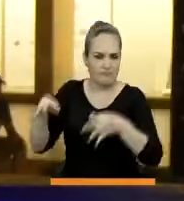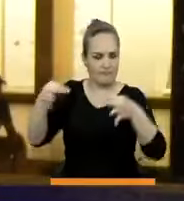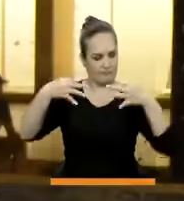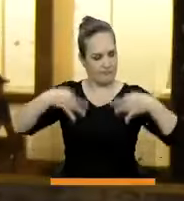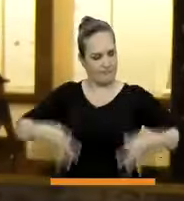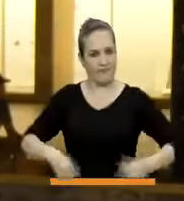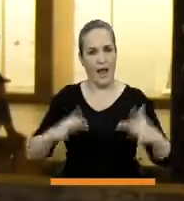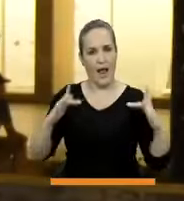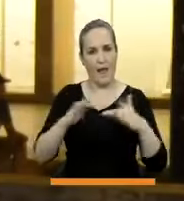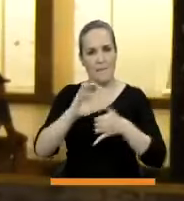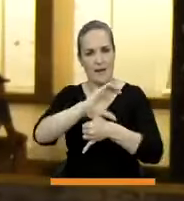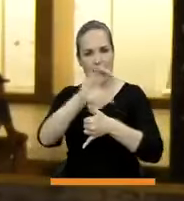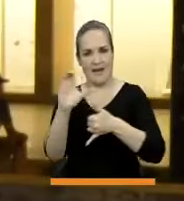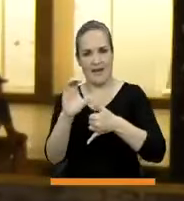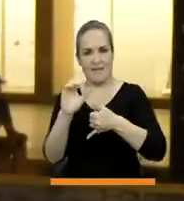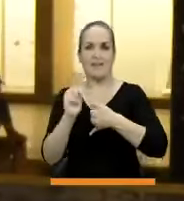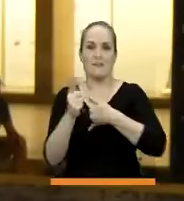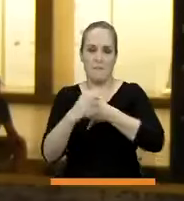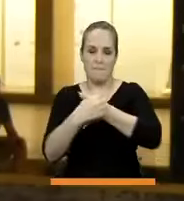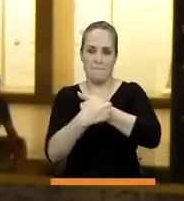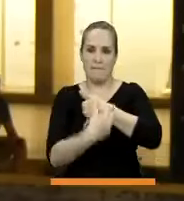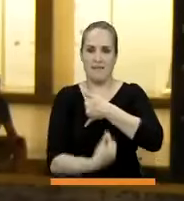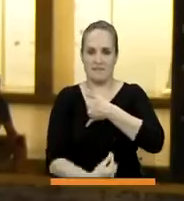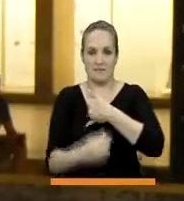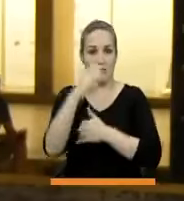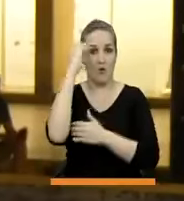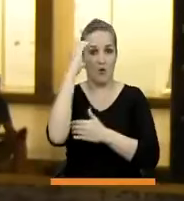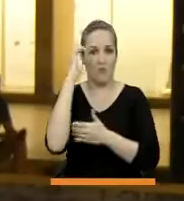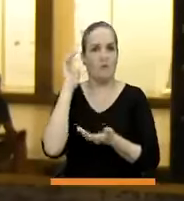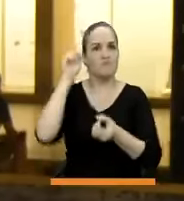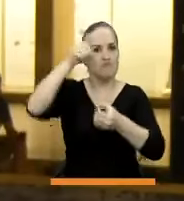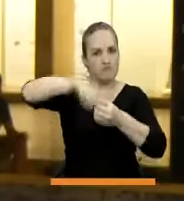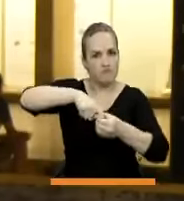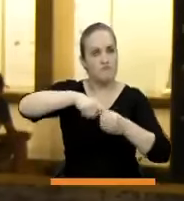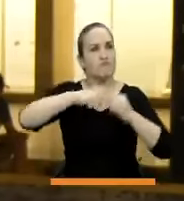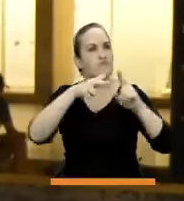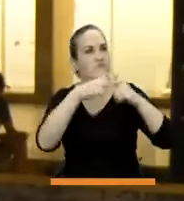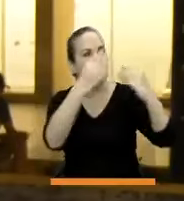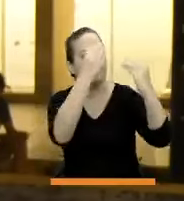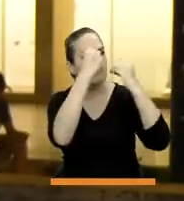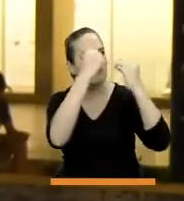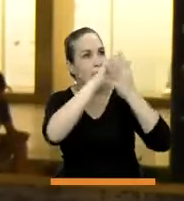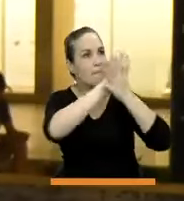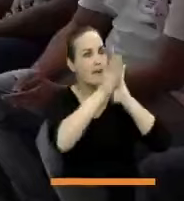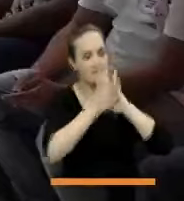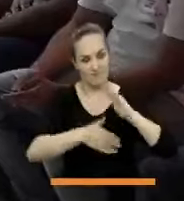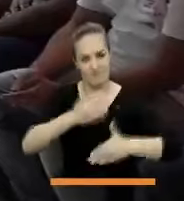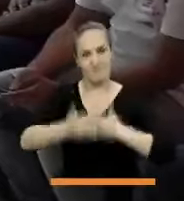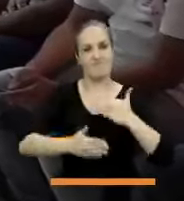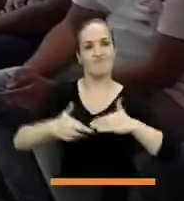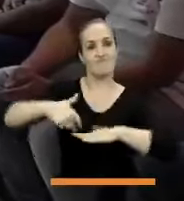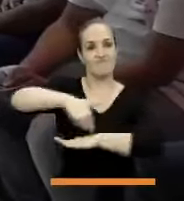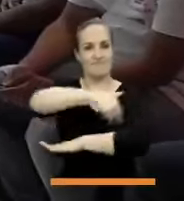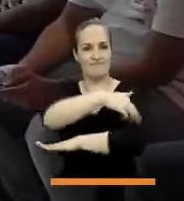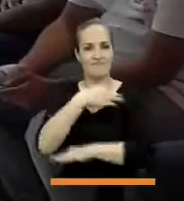y del Pacífico colombiano, los cuales se han vinculado a estos talleres para la paz.